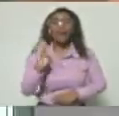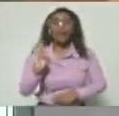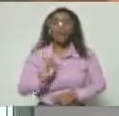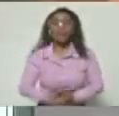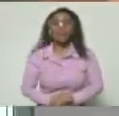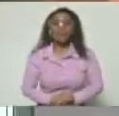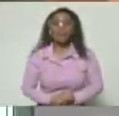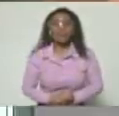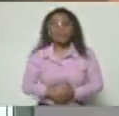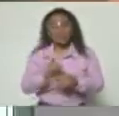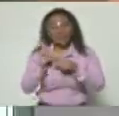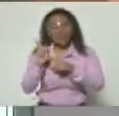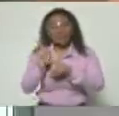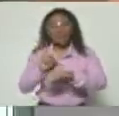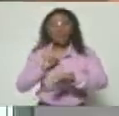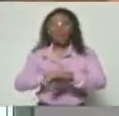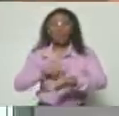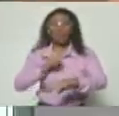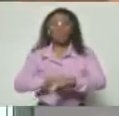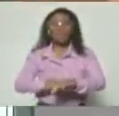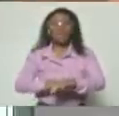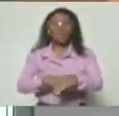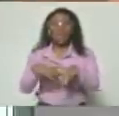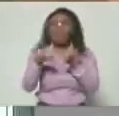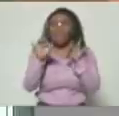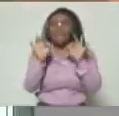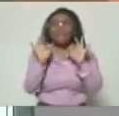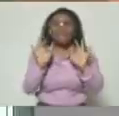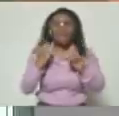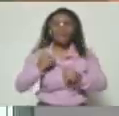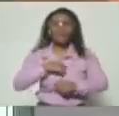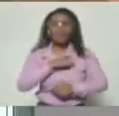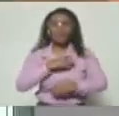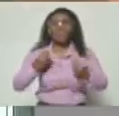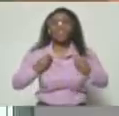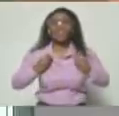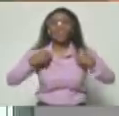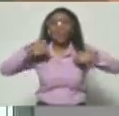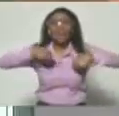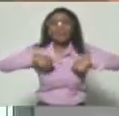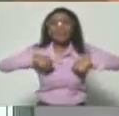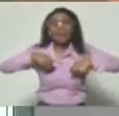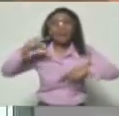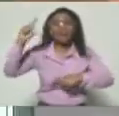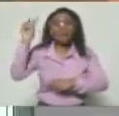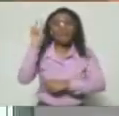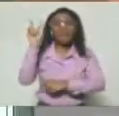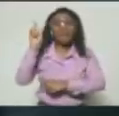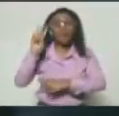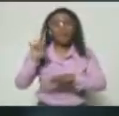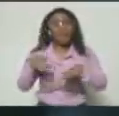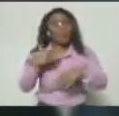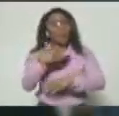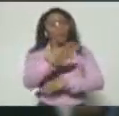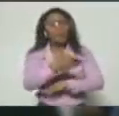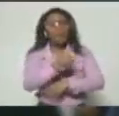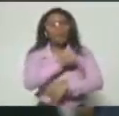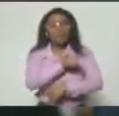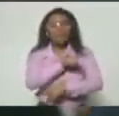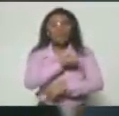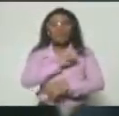Y vaya qué momento tan especial el que estamos viviendo hoy en día en Venezuela, cuando se han